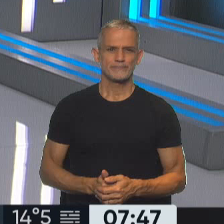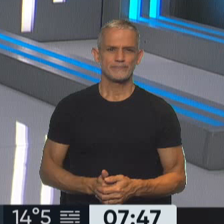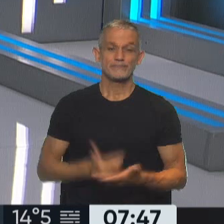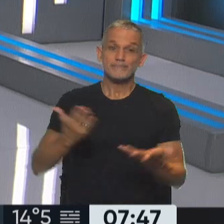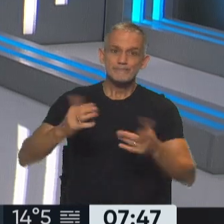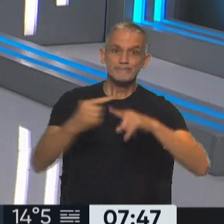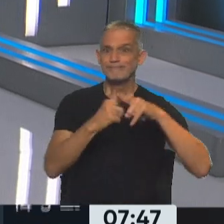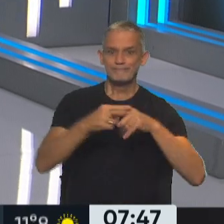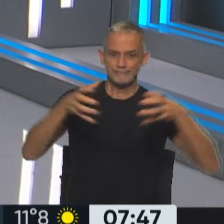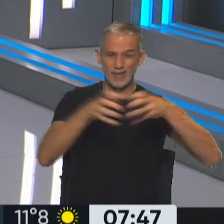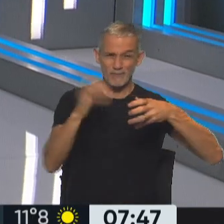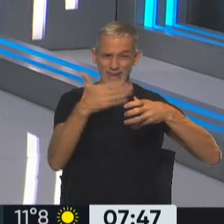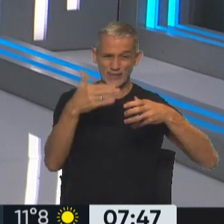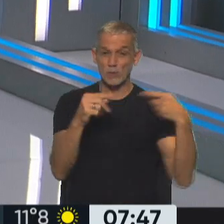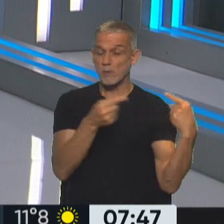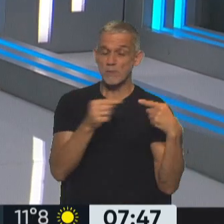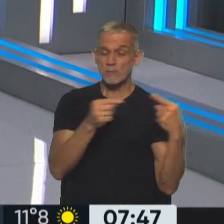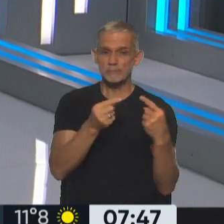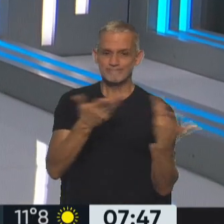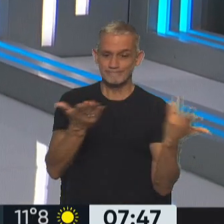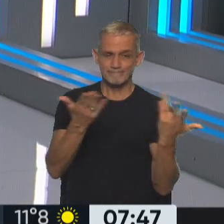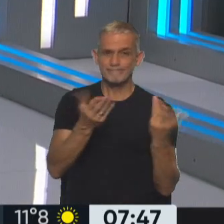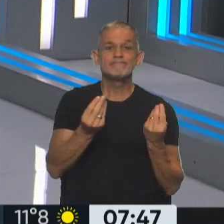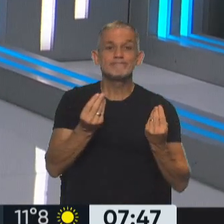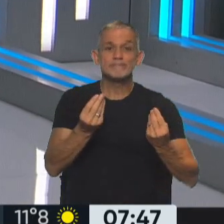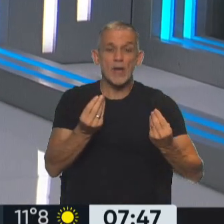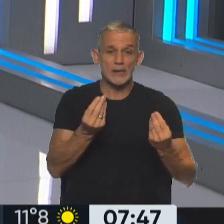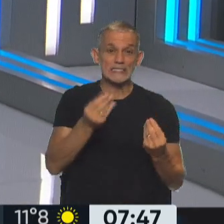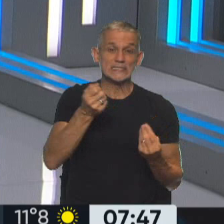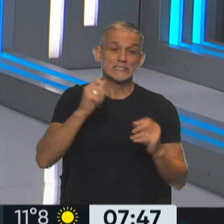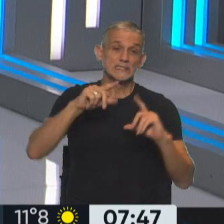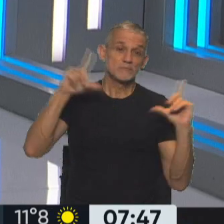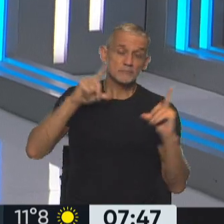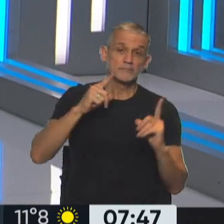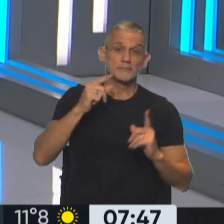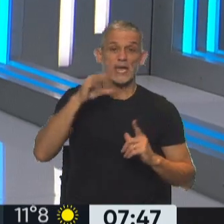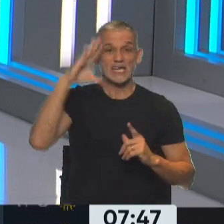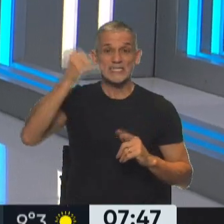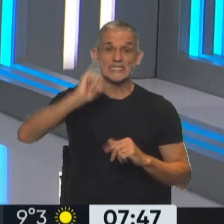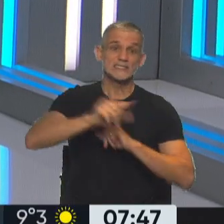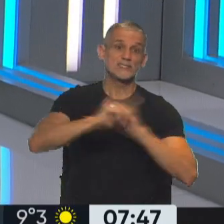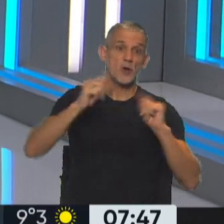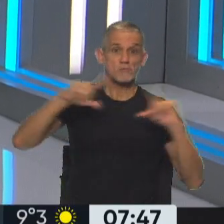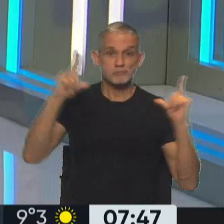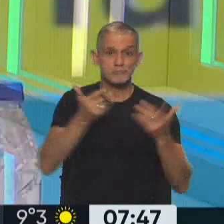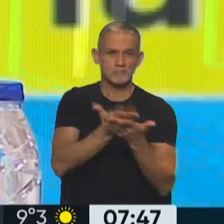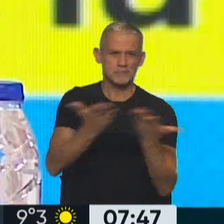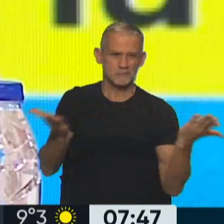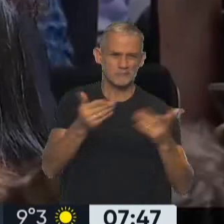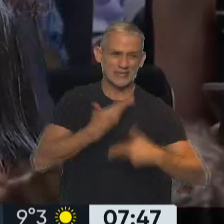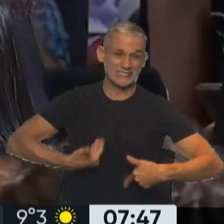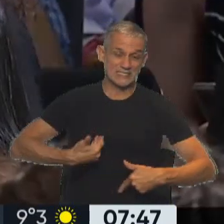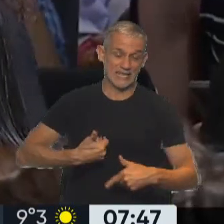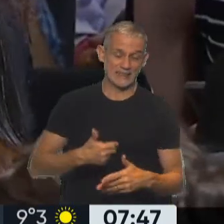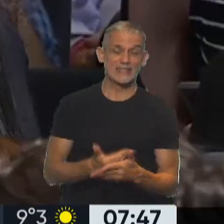y el debate interno en el frente de todos pasa por estas horas en principio por conocer si Cristina Fernández de kirchner será o no candidata en estas